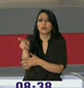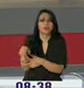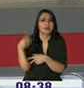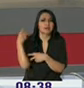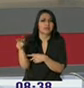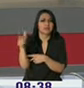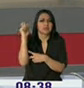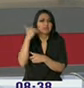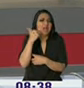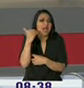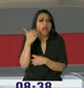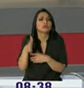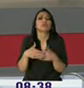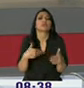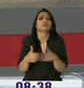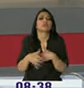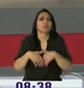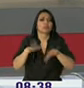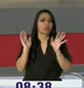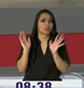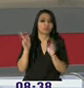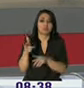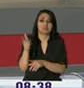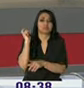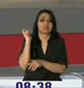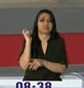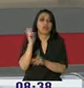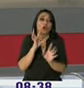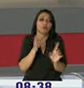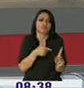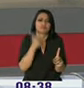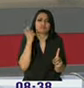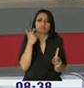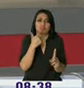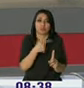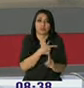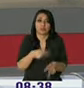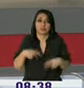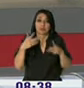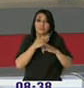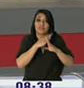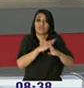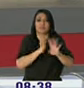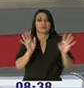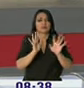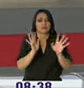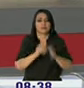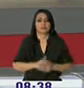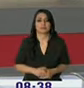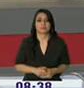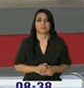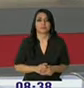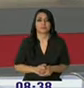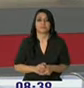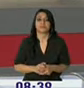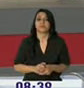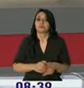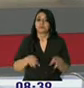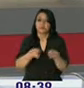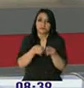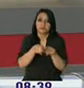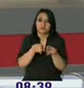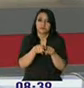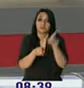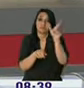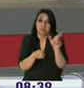ningún desparpajo disparan frente a lo que nosotros tratamos de defender hecho con nuestro trabajo. Eso le pasó a un ciudadano, aunque usted